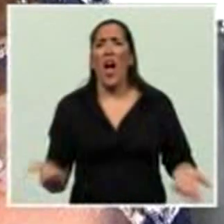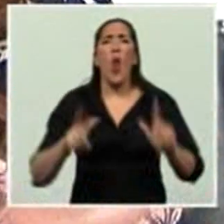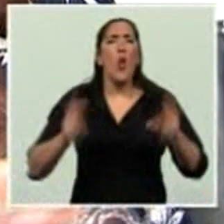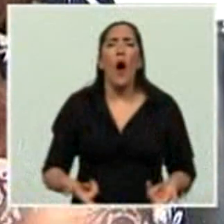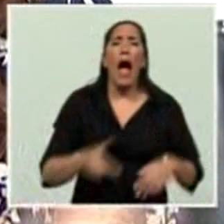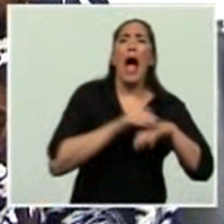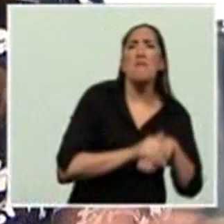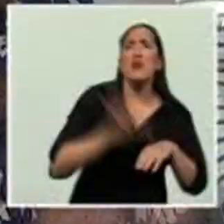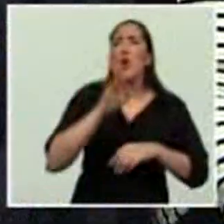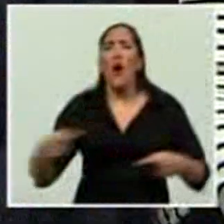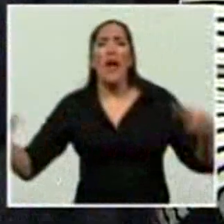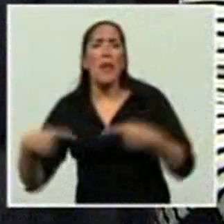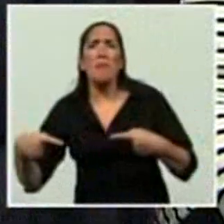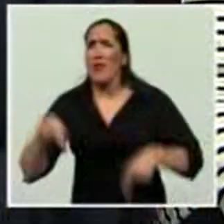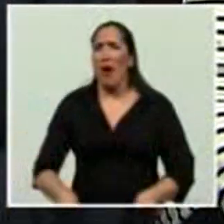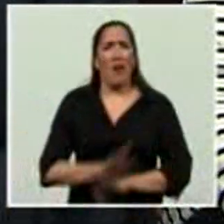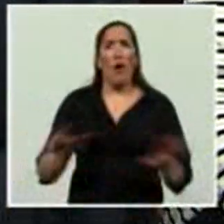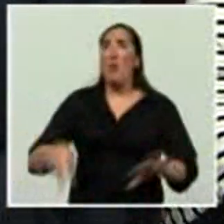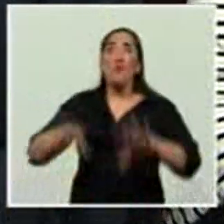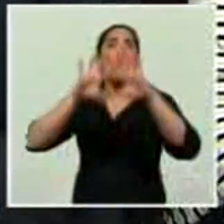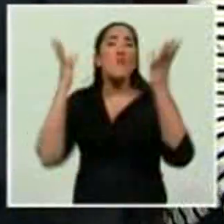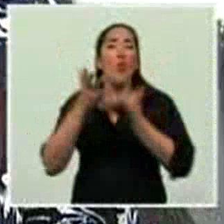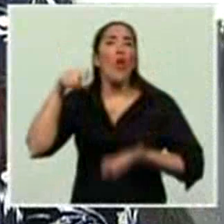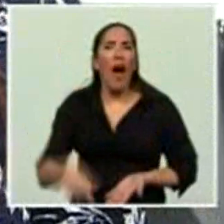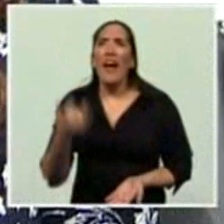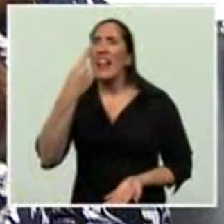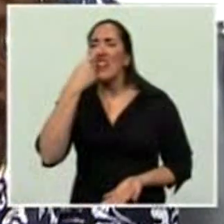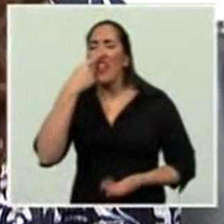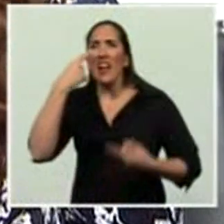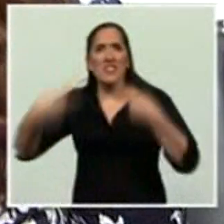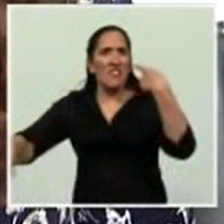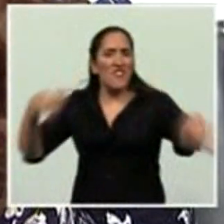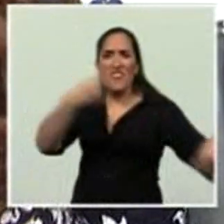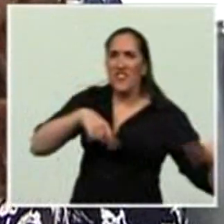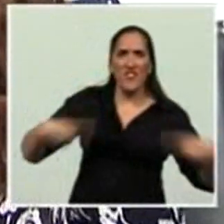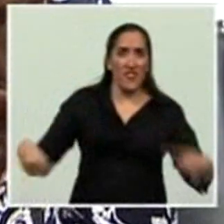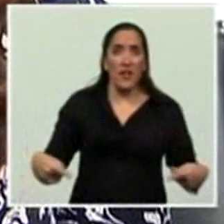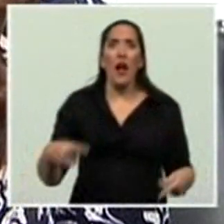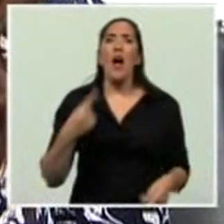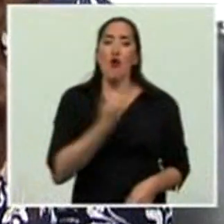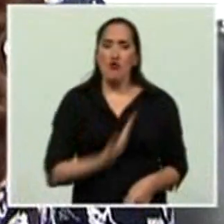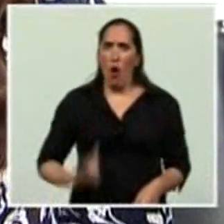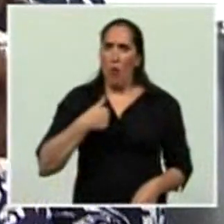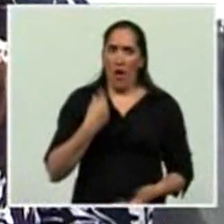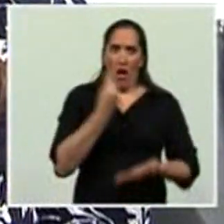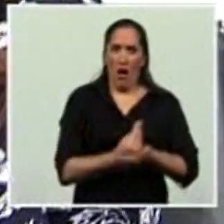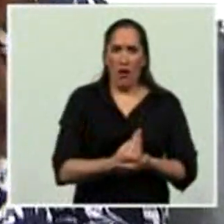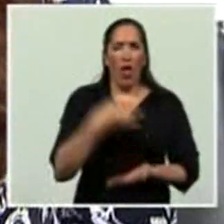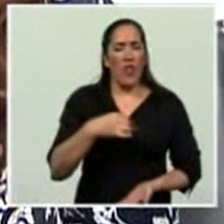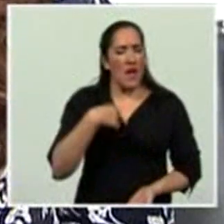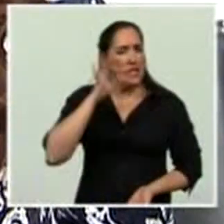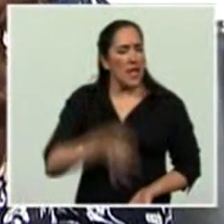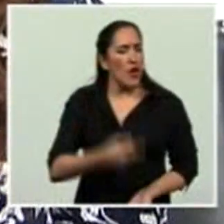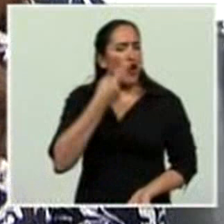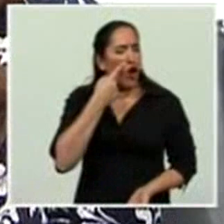Ni enemigos en este mundo de hoy hay intereses contrapuestos lo que debe saber cada gobierno Cuál es el interés